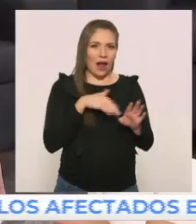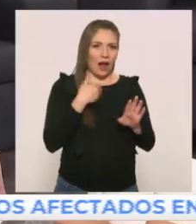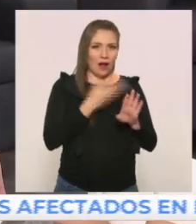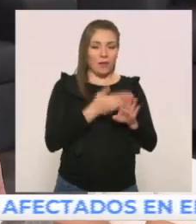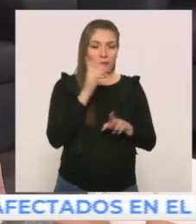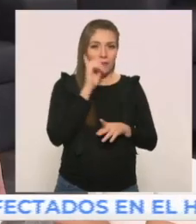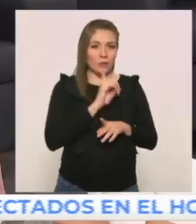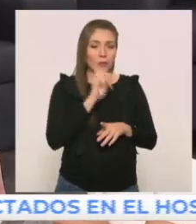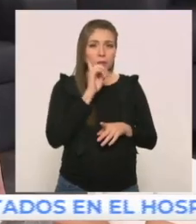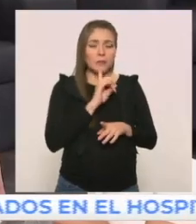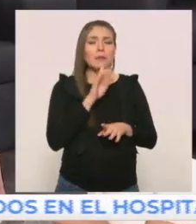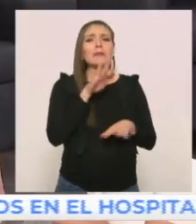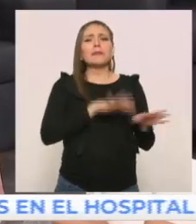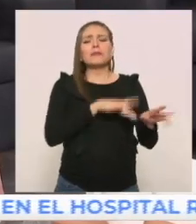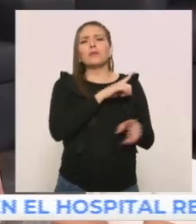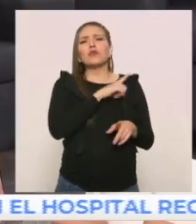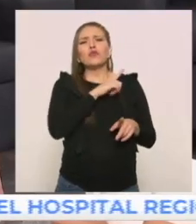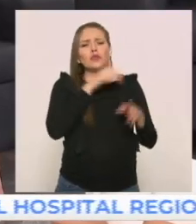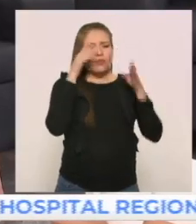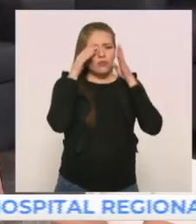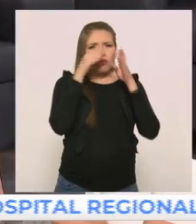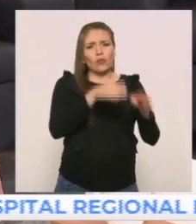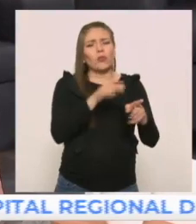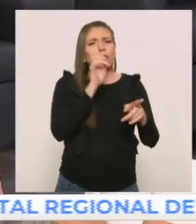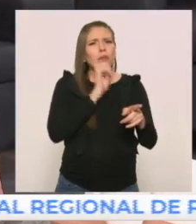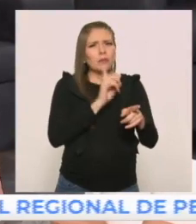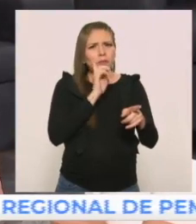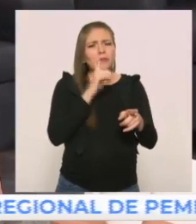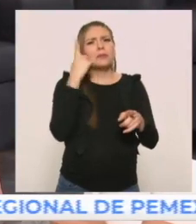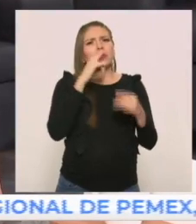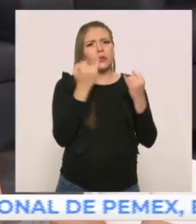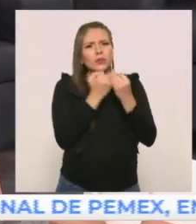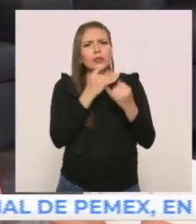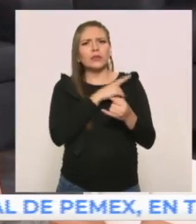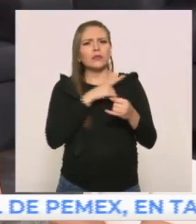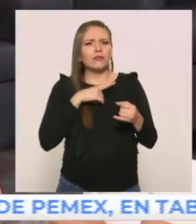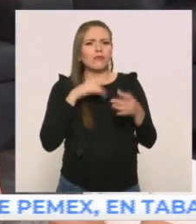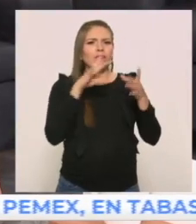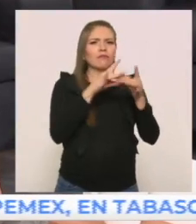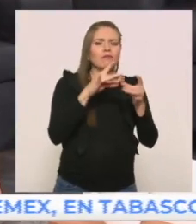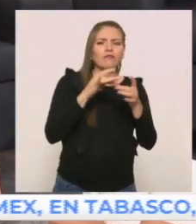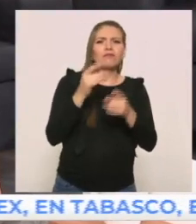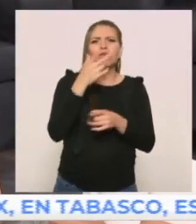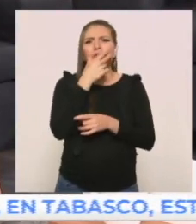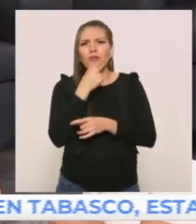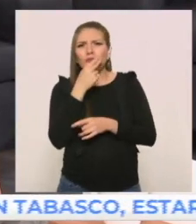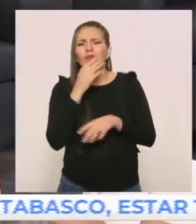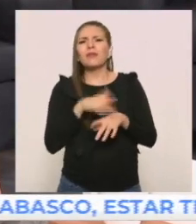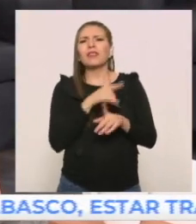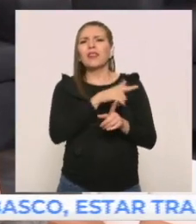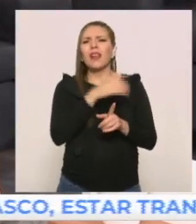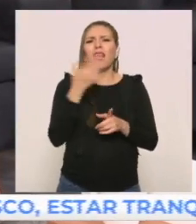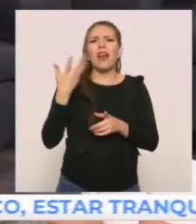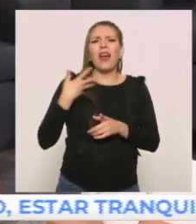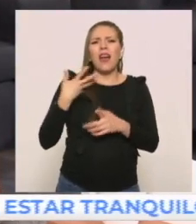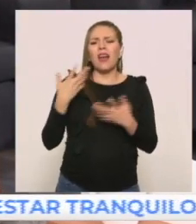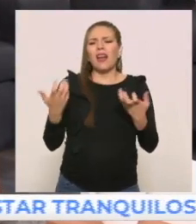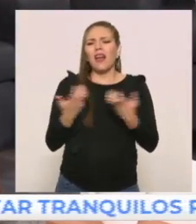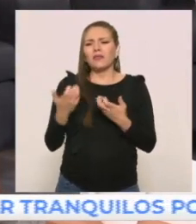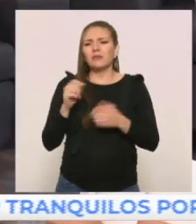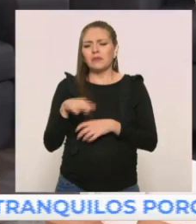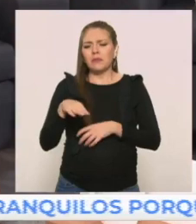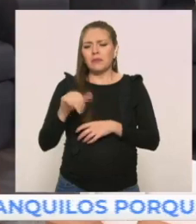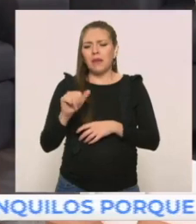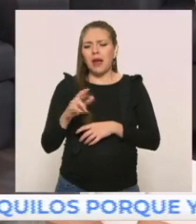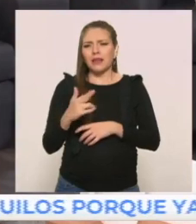enfocamos solamente en las mujeres, pero también hay que hablarle a los hombres, a aquellos hombres que mediante prácticas machistas, a veces incluso sin saberlos, no